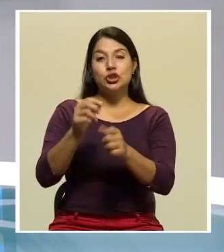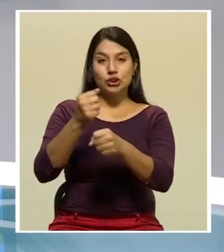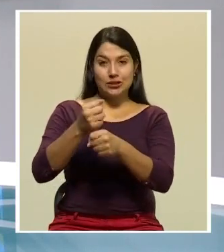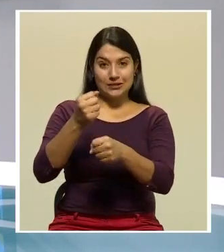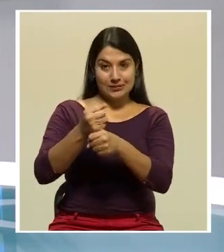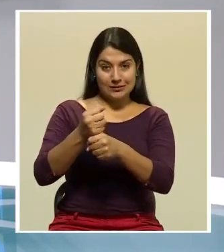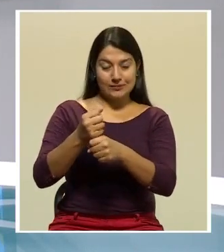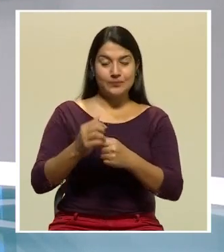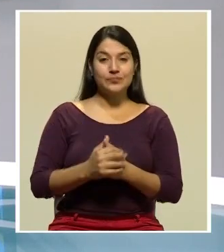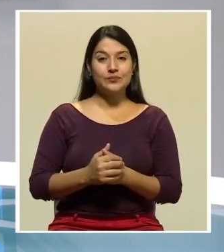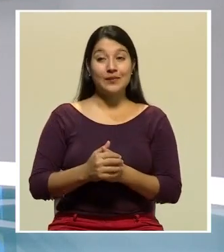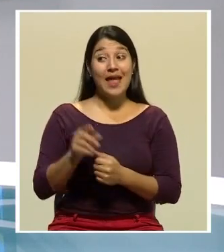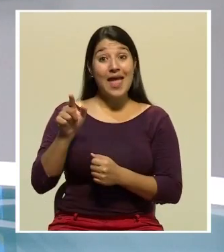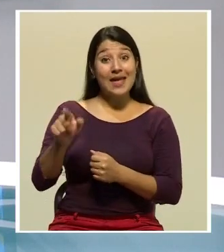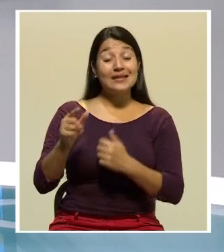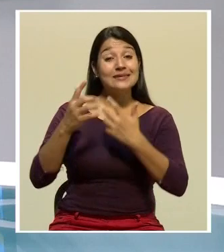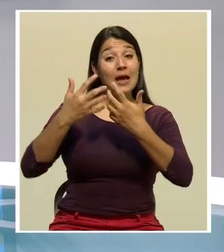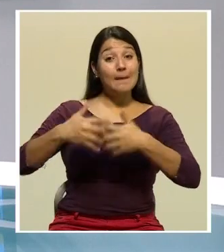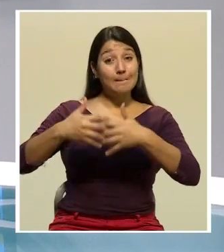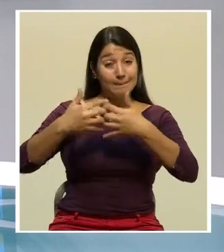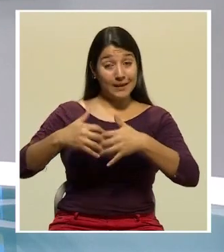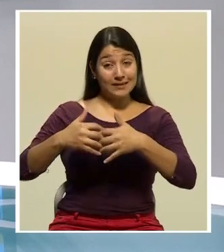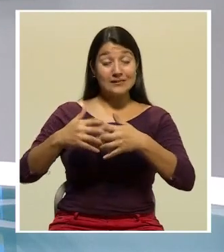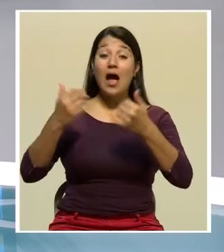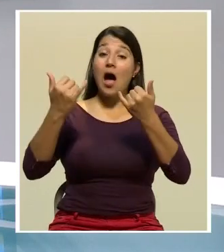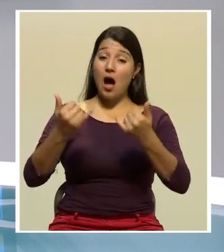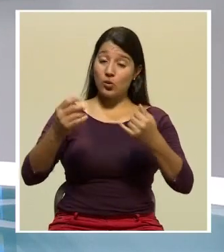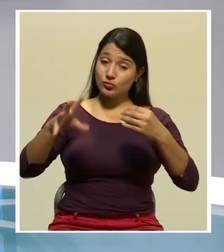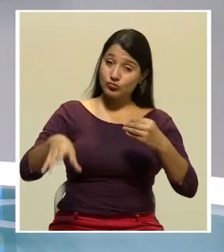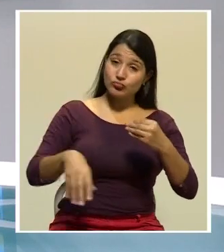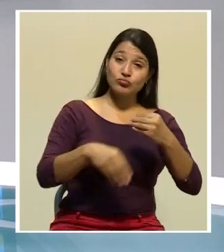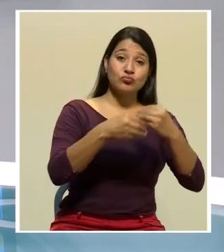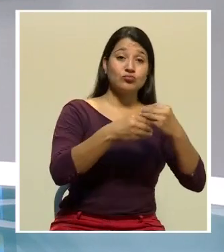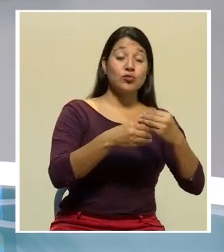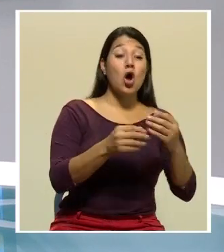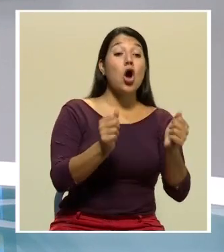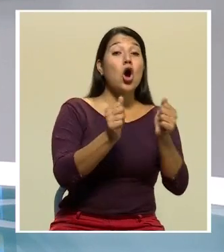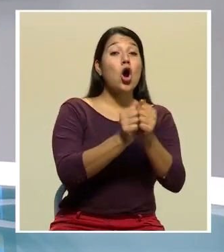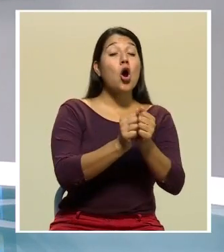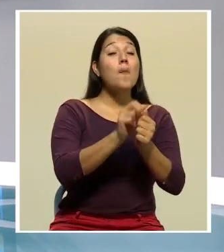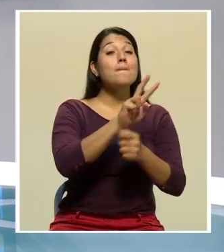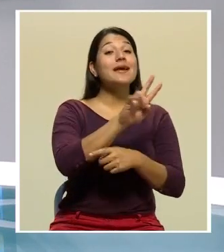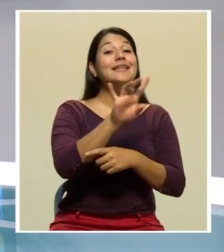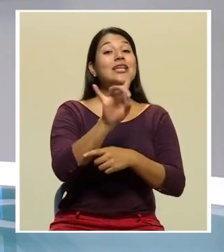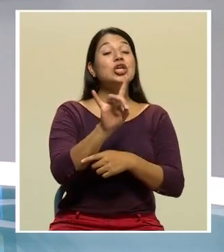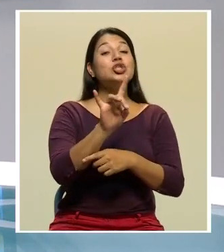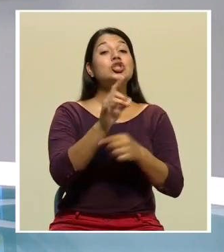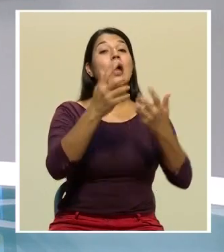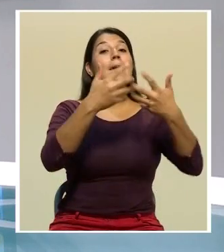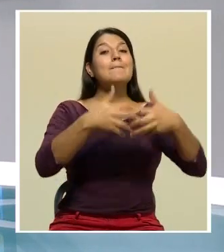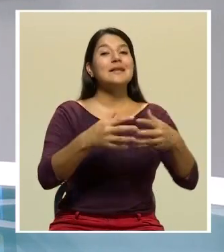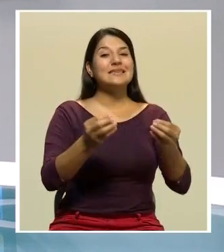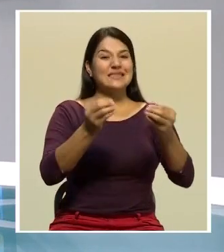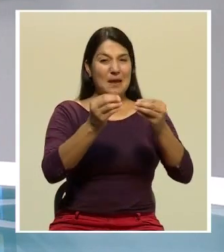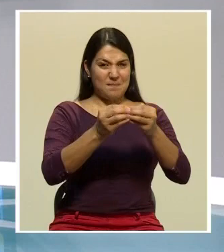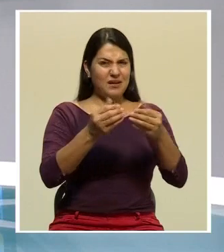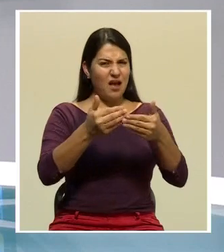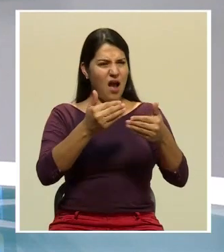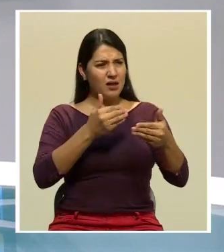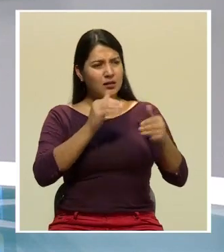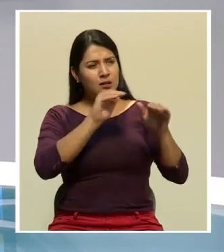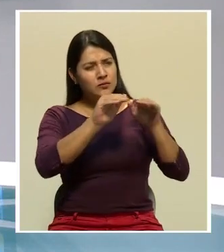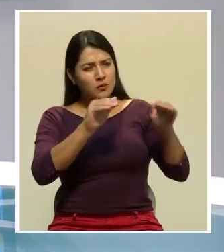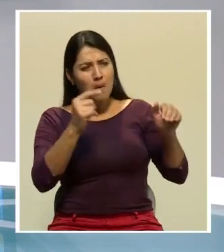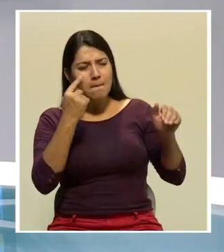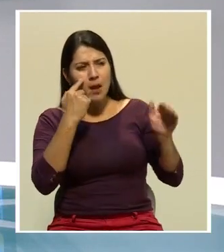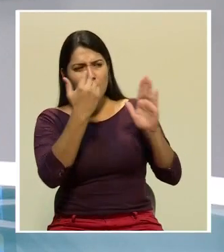laborales. Esta empresa se suma a las 28 que ya habían sido prevenidas por las